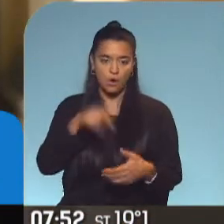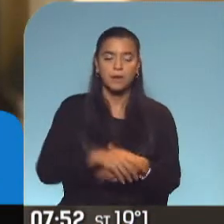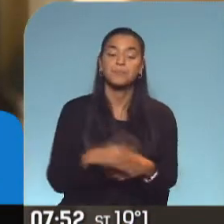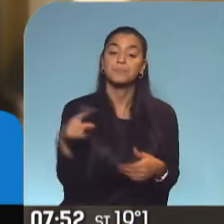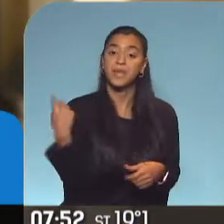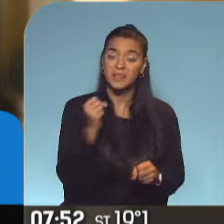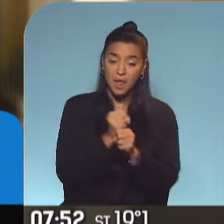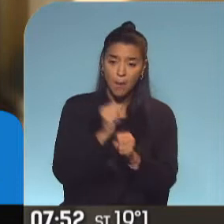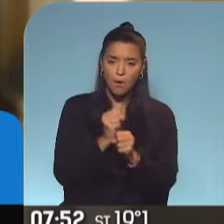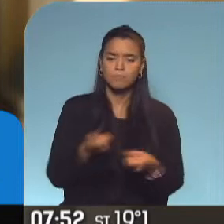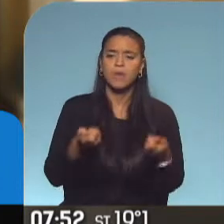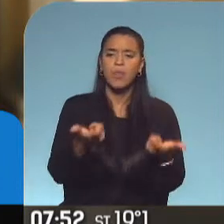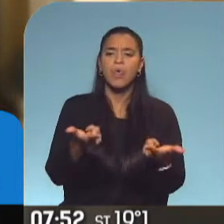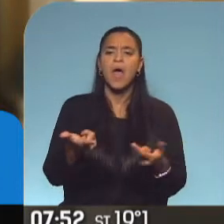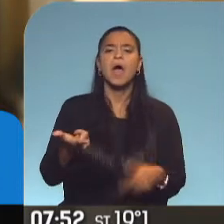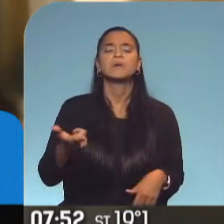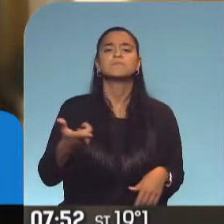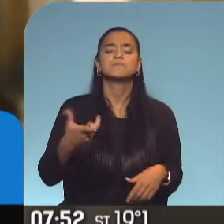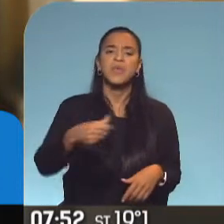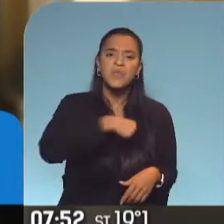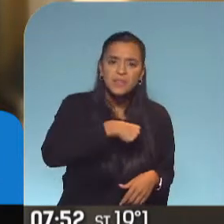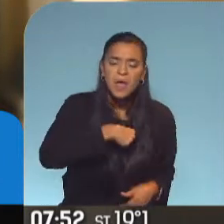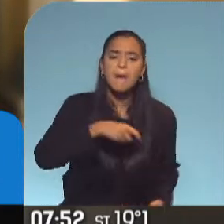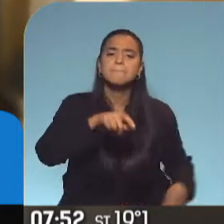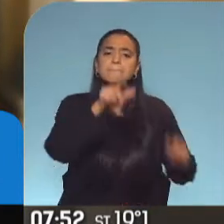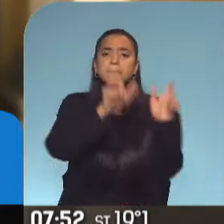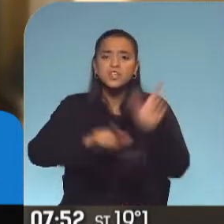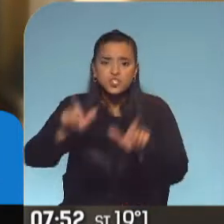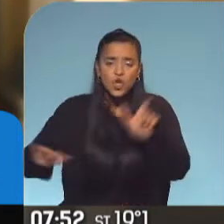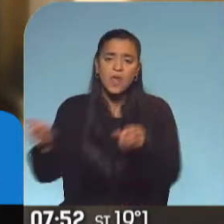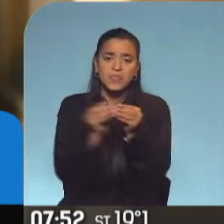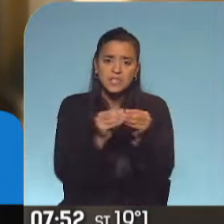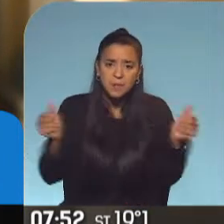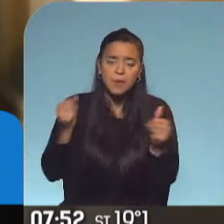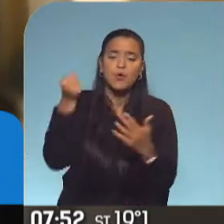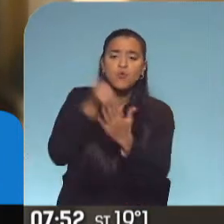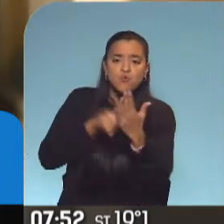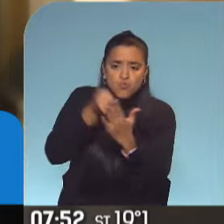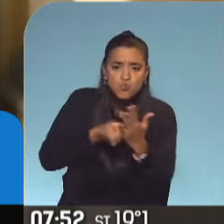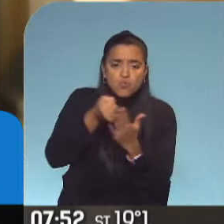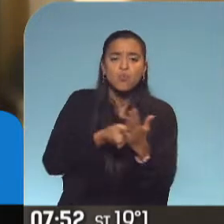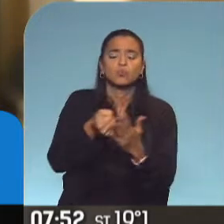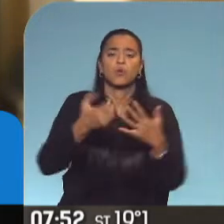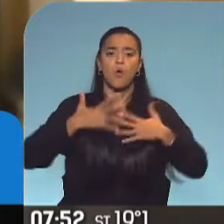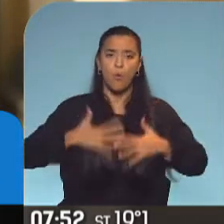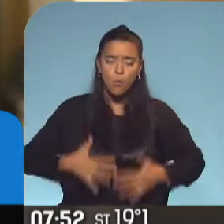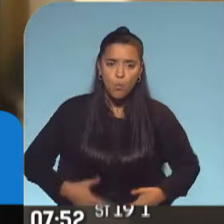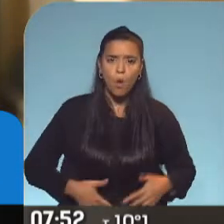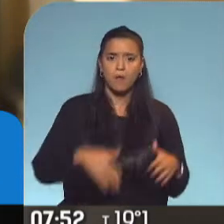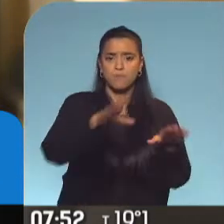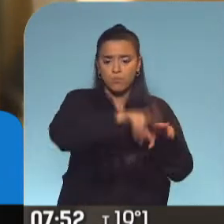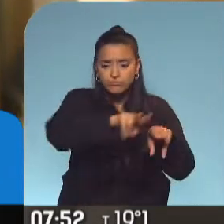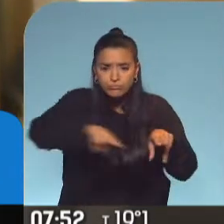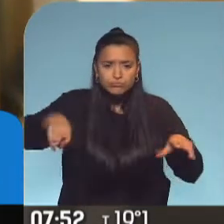ver con devolver la identidad a esas personas que fueron desaparecidas durante la dictadura militar y sus cuerpos enterrados en